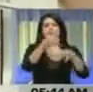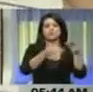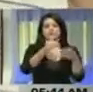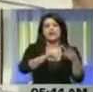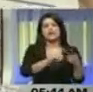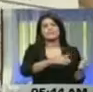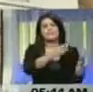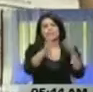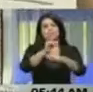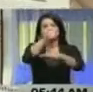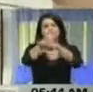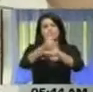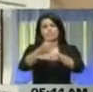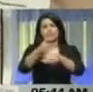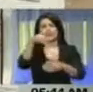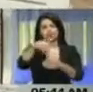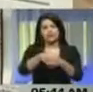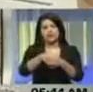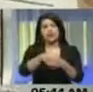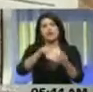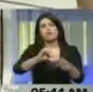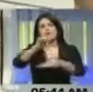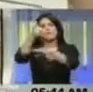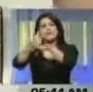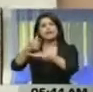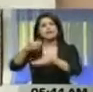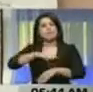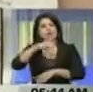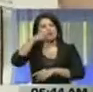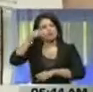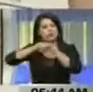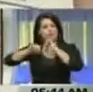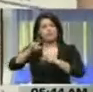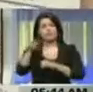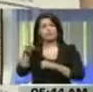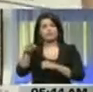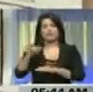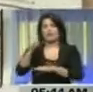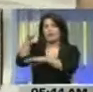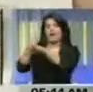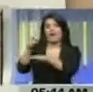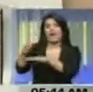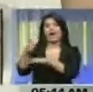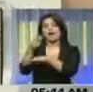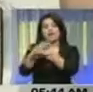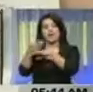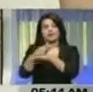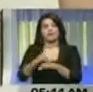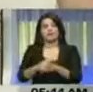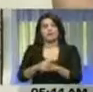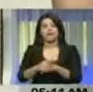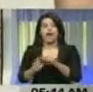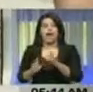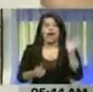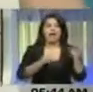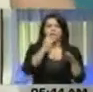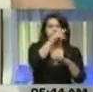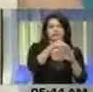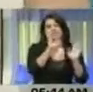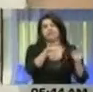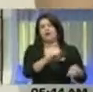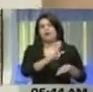asistieron al poder electoral, el poder moral con el republicano y obviamente el poder ejecutivo. No fueron al legislativo porque ellos